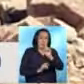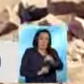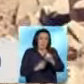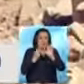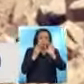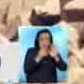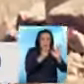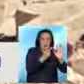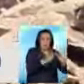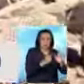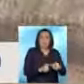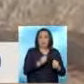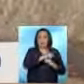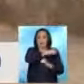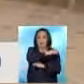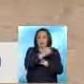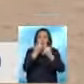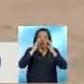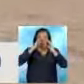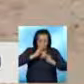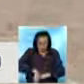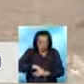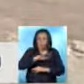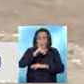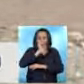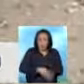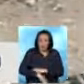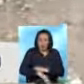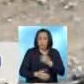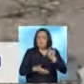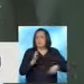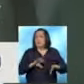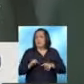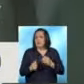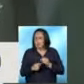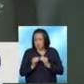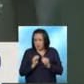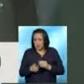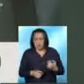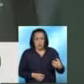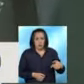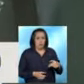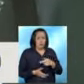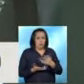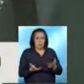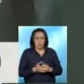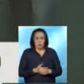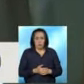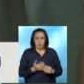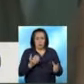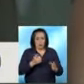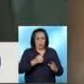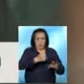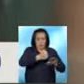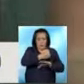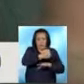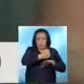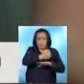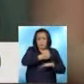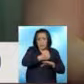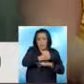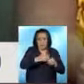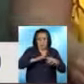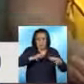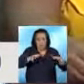en todo el país. Y esto es lo que harán para reparar. Hemos soldado a la base otra